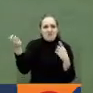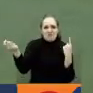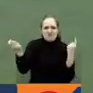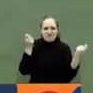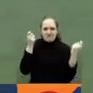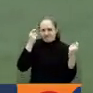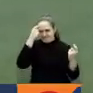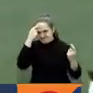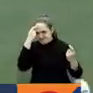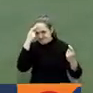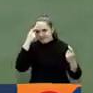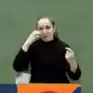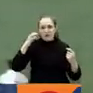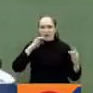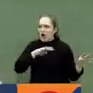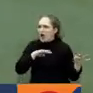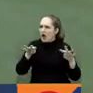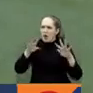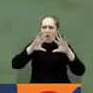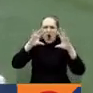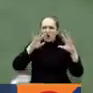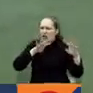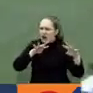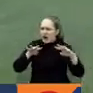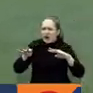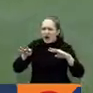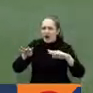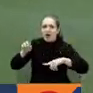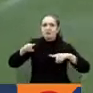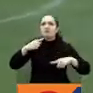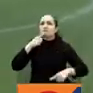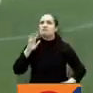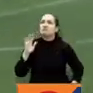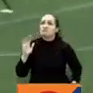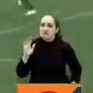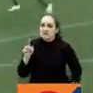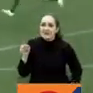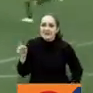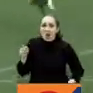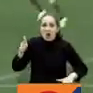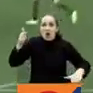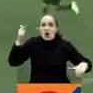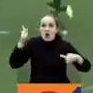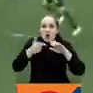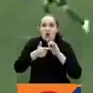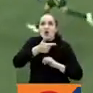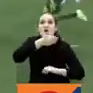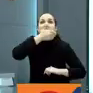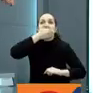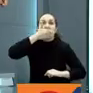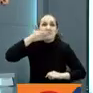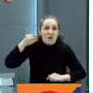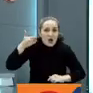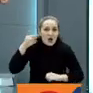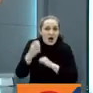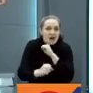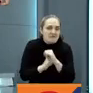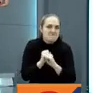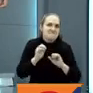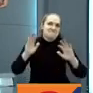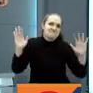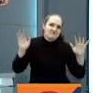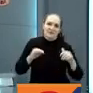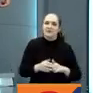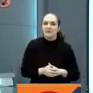a dudas dándole la vuelta al mundo y ya muchos se preguntan si será que logrará hacer el gol del año. Cambiemos